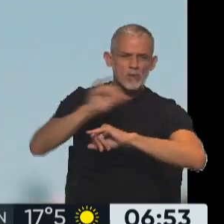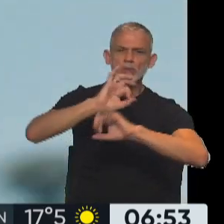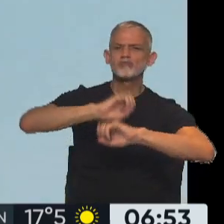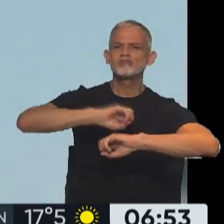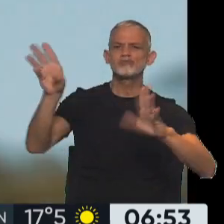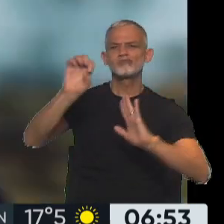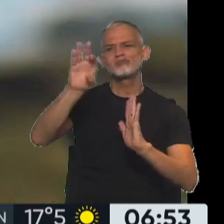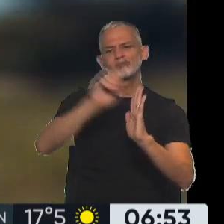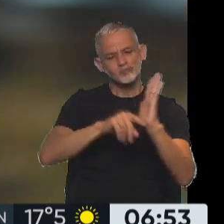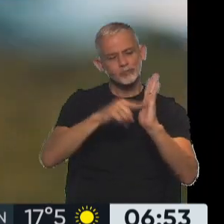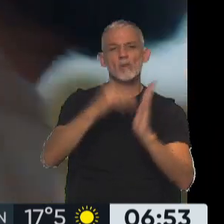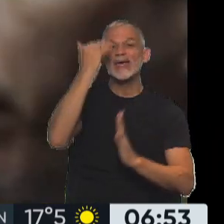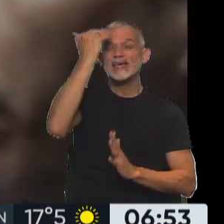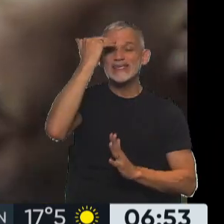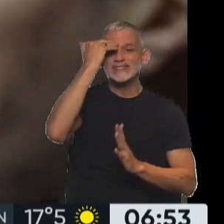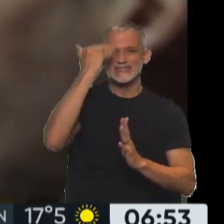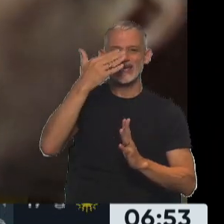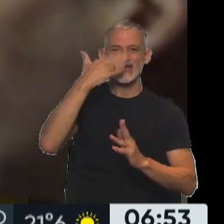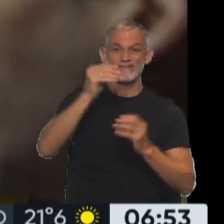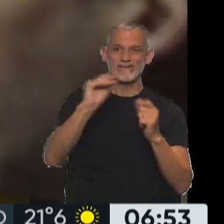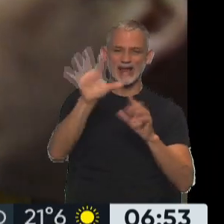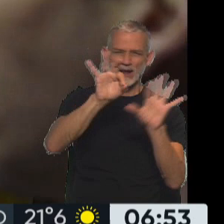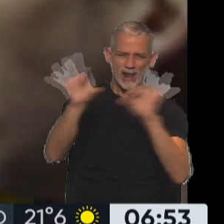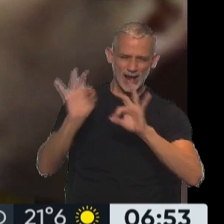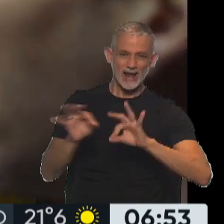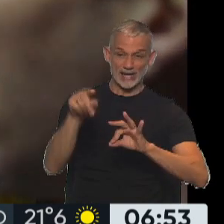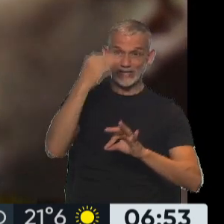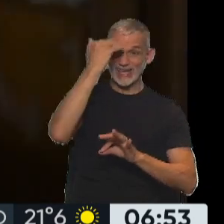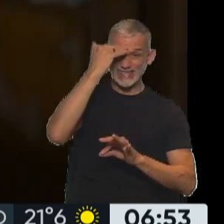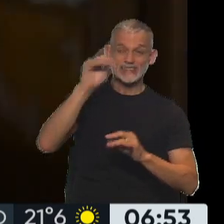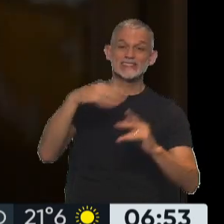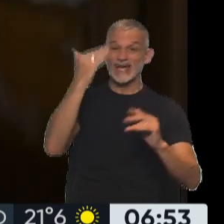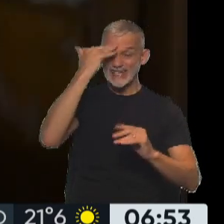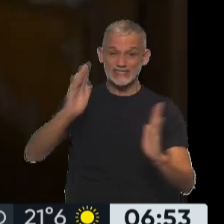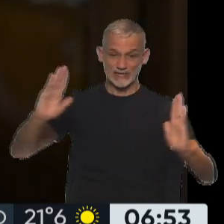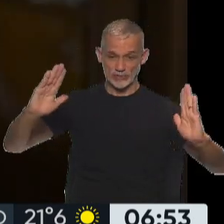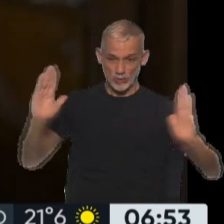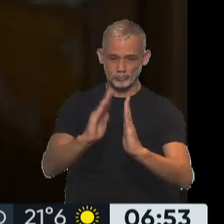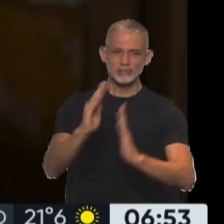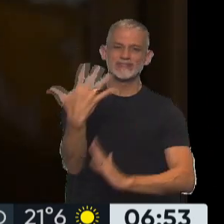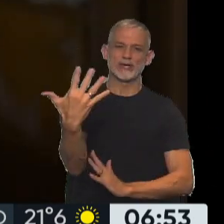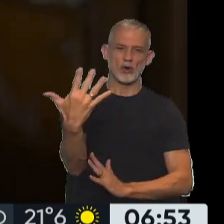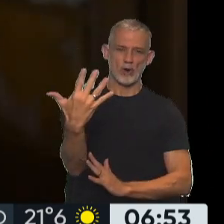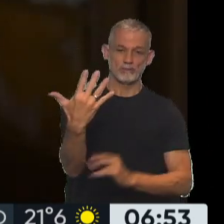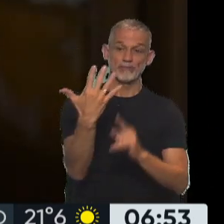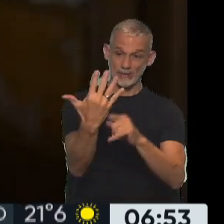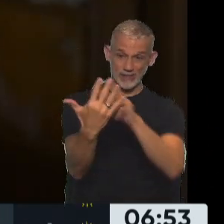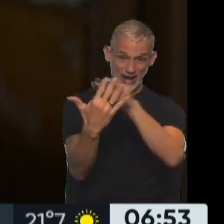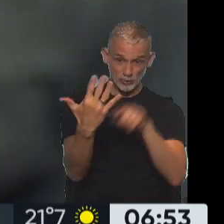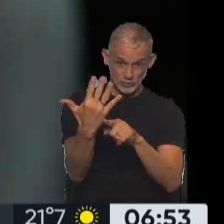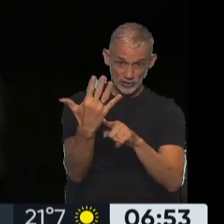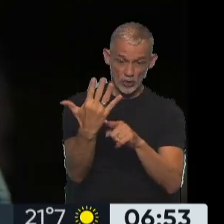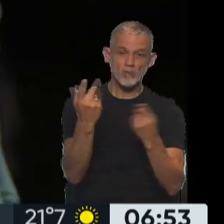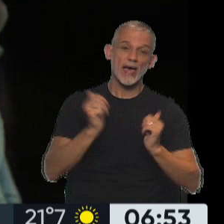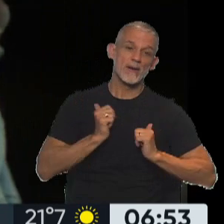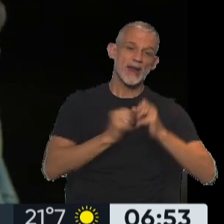conocer Cuáles son las 15 finalistas número que luego se tiene que reducir a cinco nominados y para los cinco nominados va a haber que